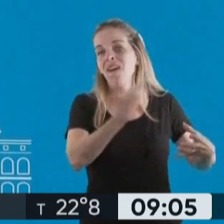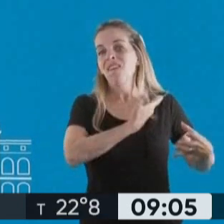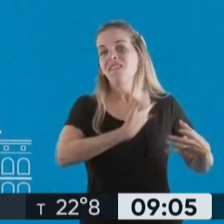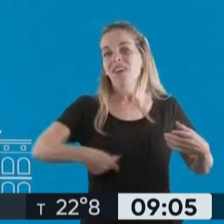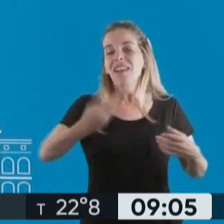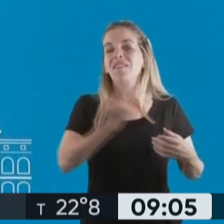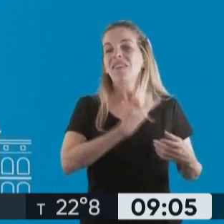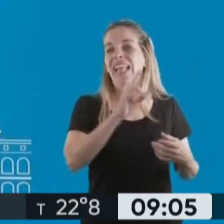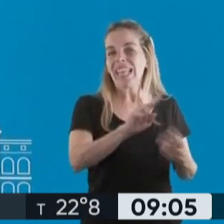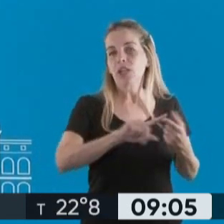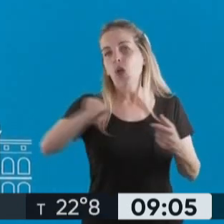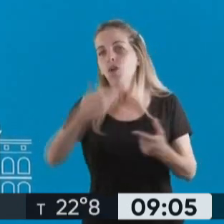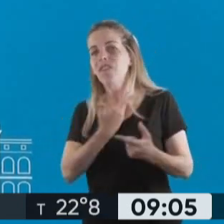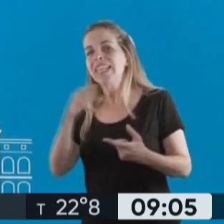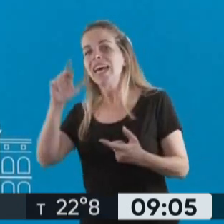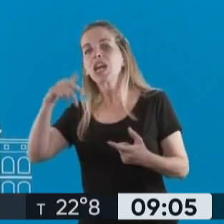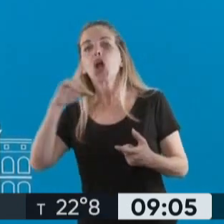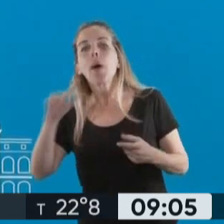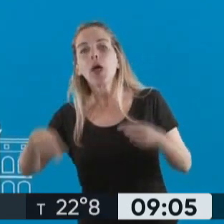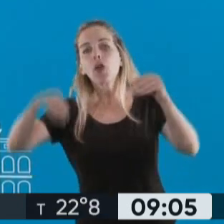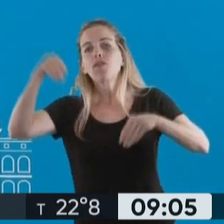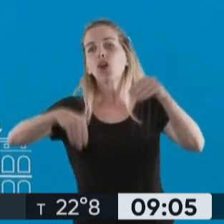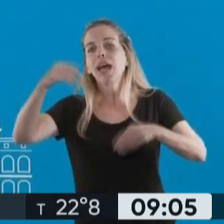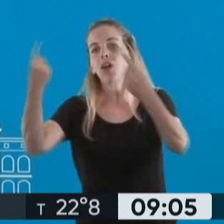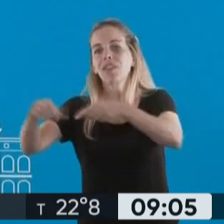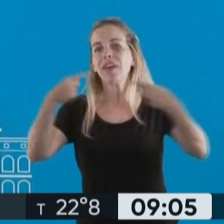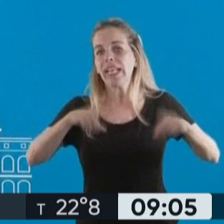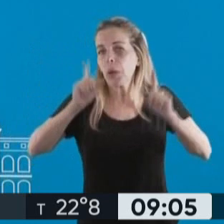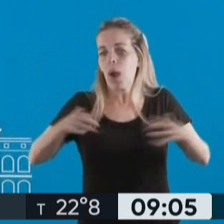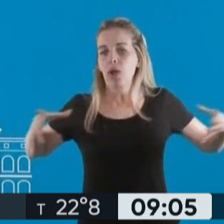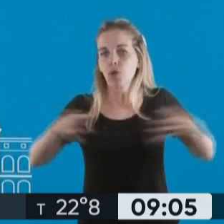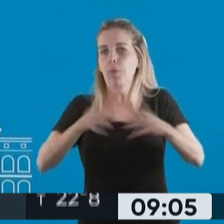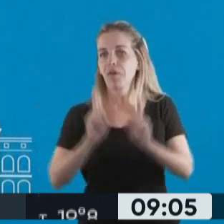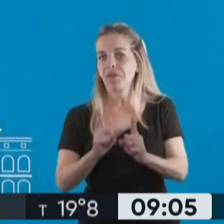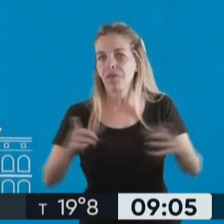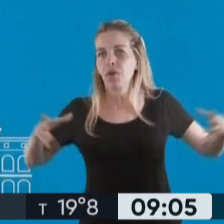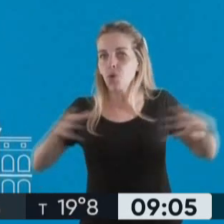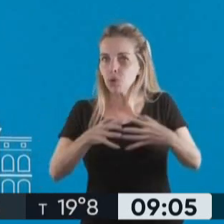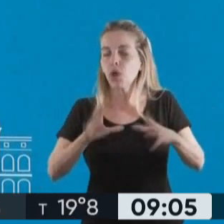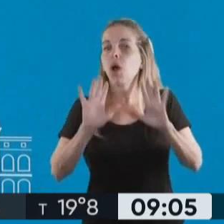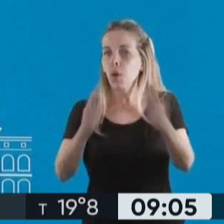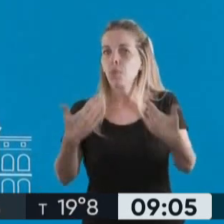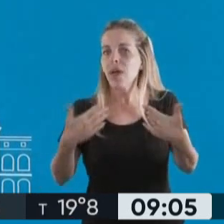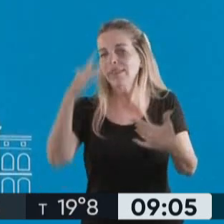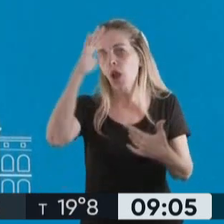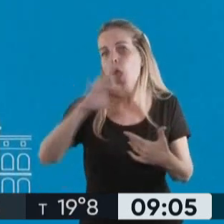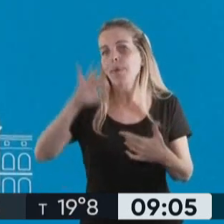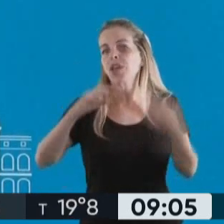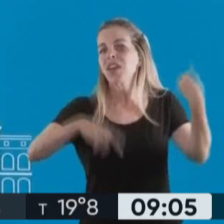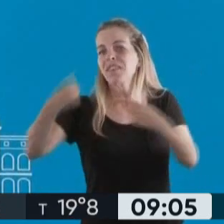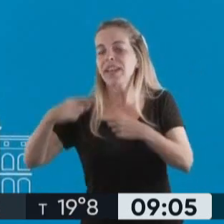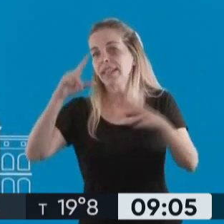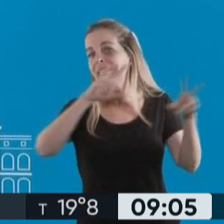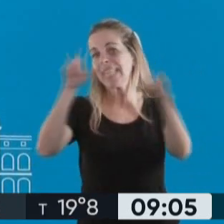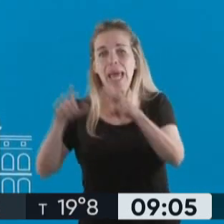momento en la provincia de Buenos Aires con respecto a la reelección de intendentes, y esto no rompió nada. Podemos tener miradas diferentes sobre diferentes temas.